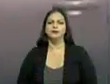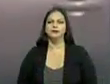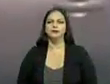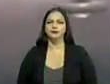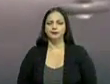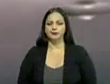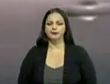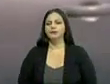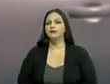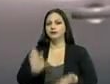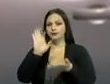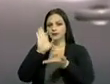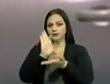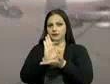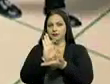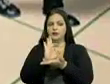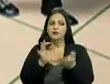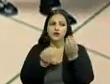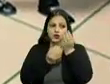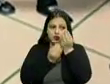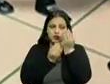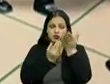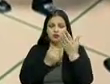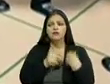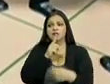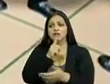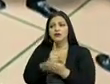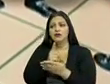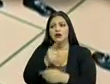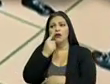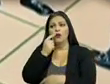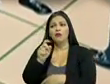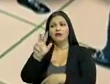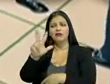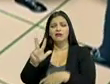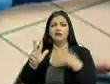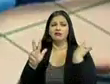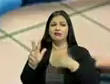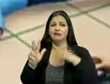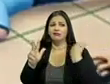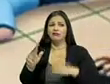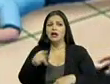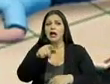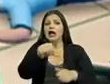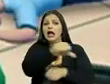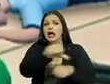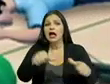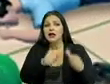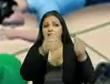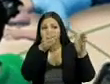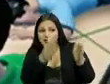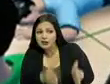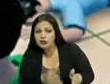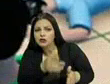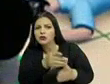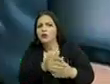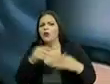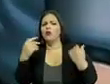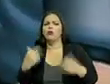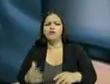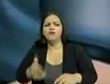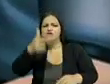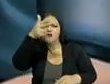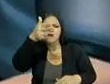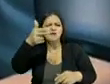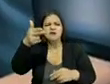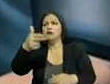Según testigos, 3 individuos entraron, amedrentaron al personal administrativo, al guardia y a clientes que se encontraban